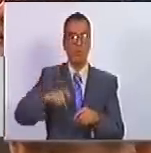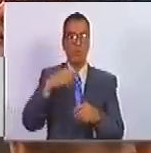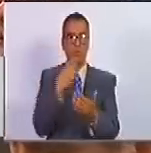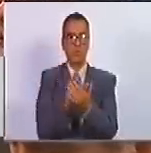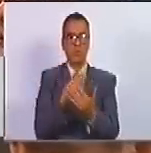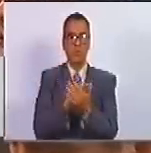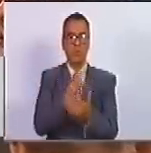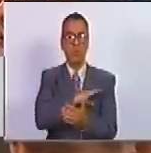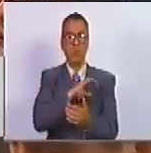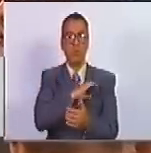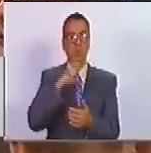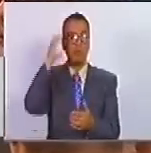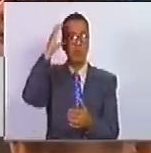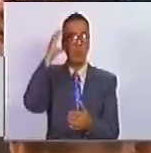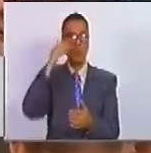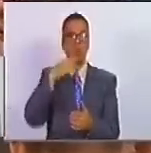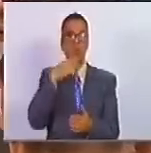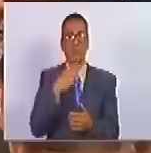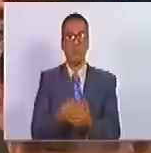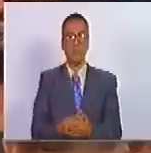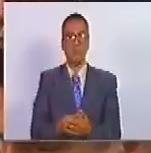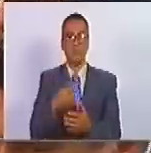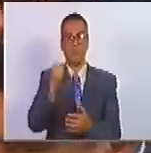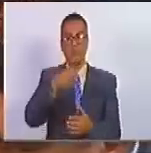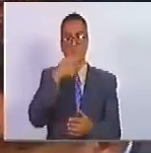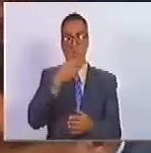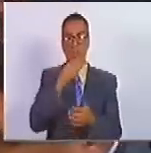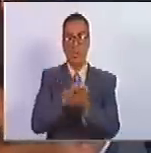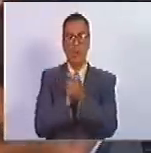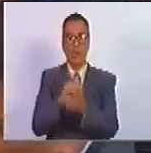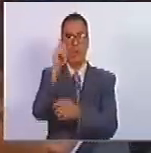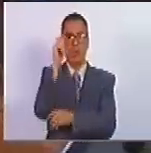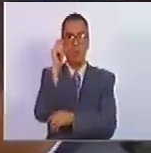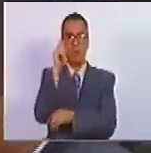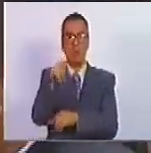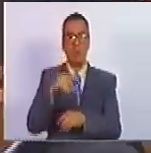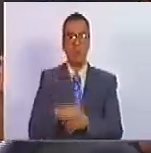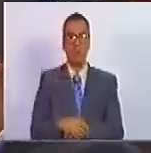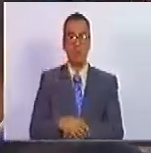testigo que su propia conciencia, presidente. Buenas tardes, queridos colegas parlamentarios.